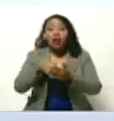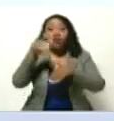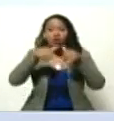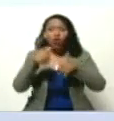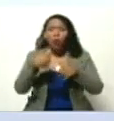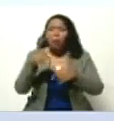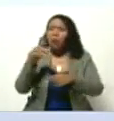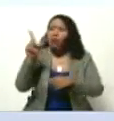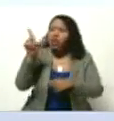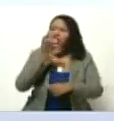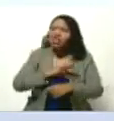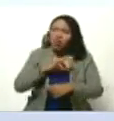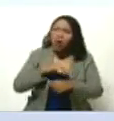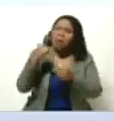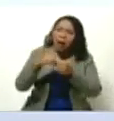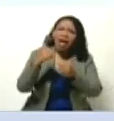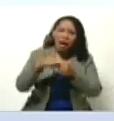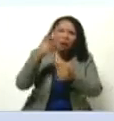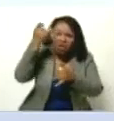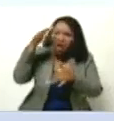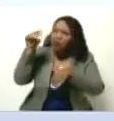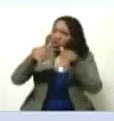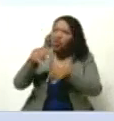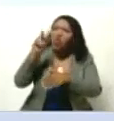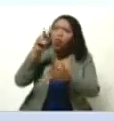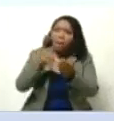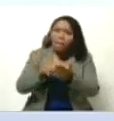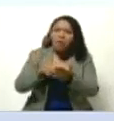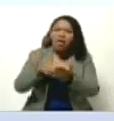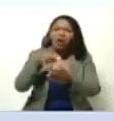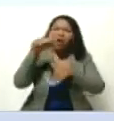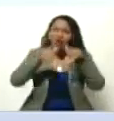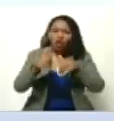fue? Maracaibo, ¿verdad? Sí, más de 2.000 votos